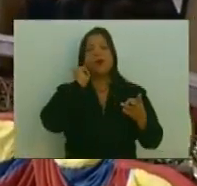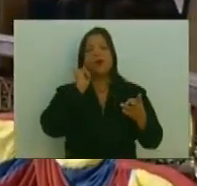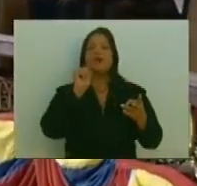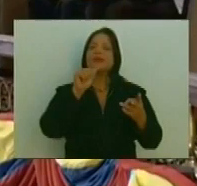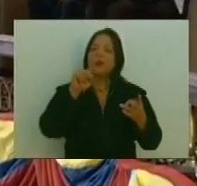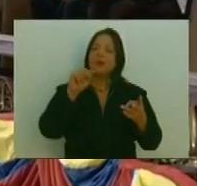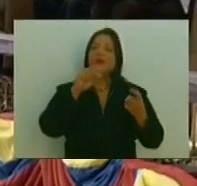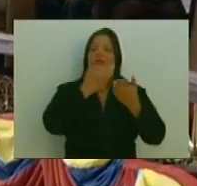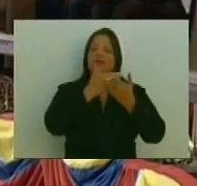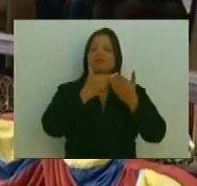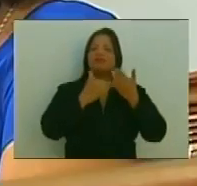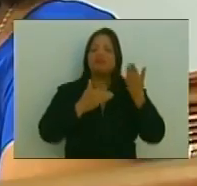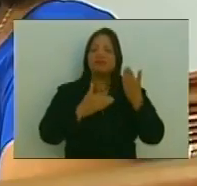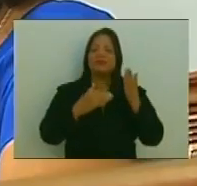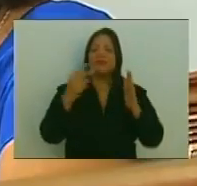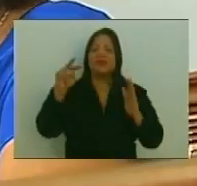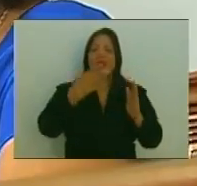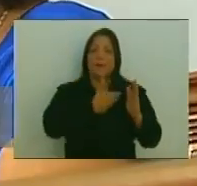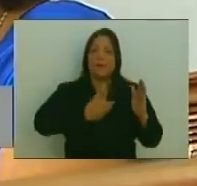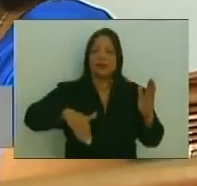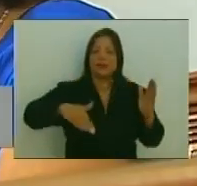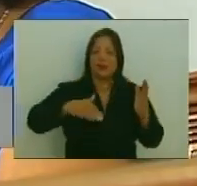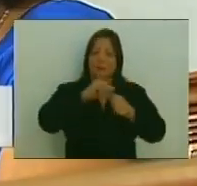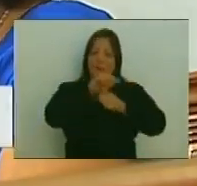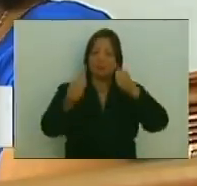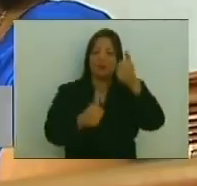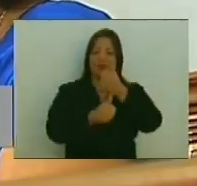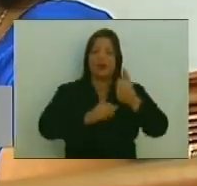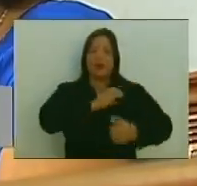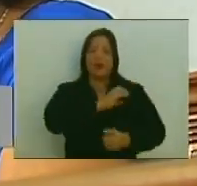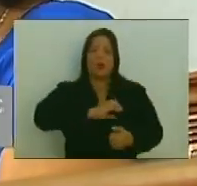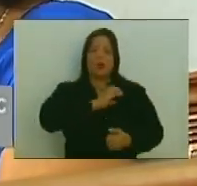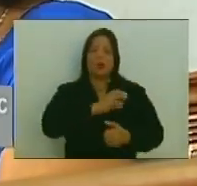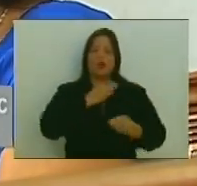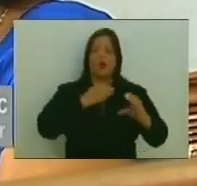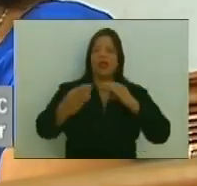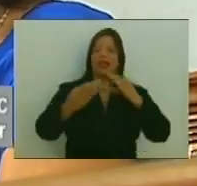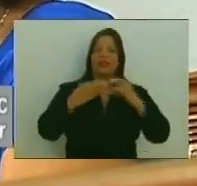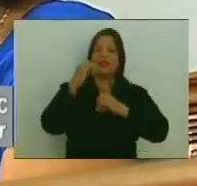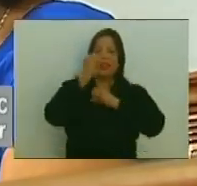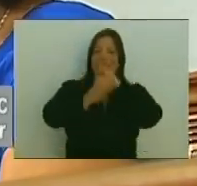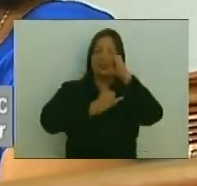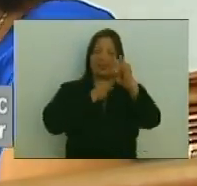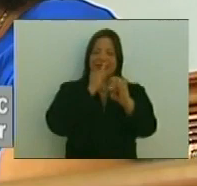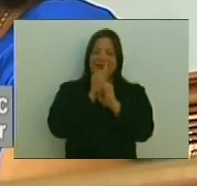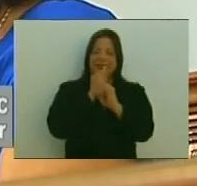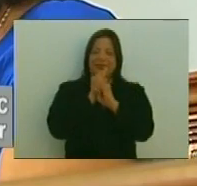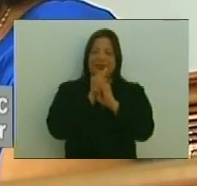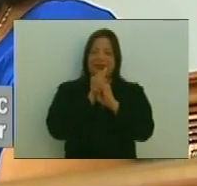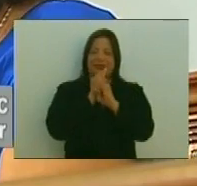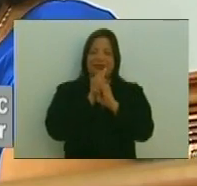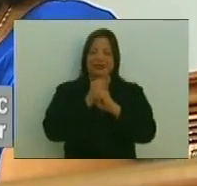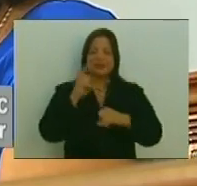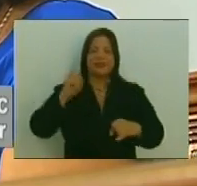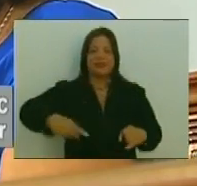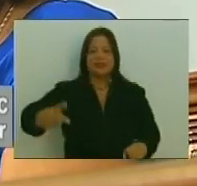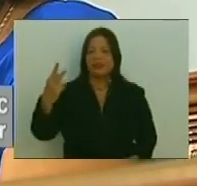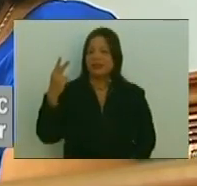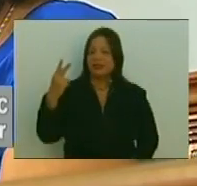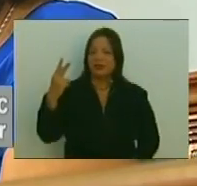Ortega, en su condición de vicepresidente de la Comisión de Relaciones Internacionales, y el